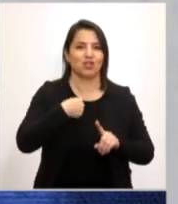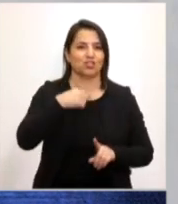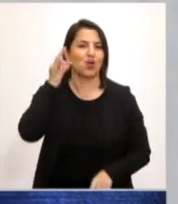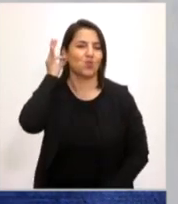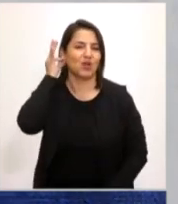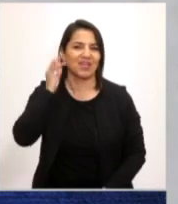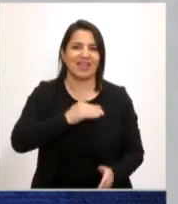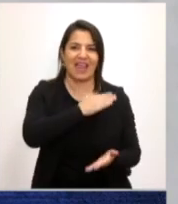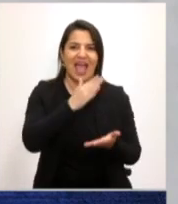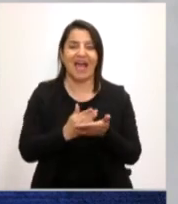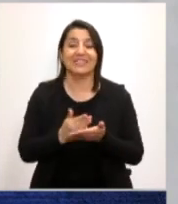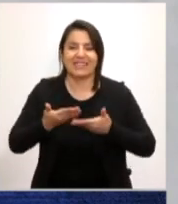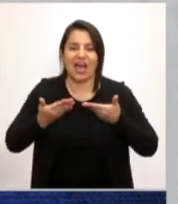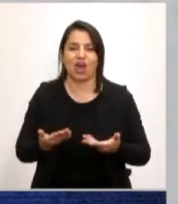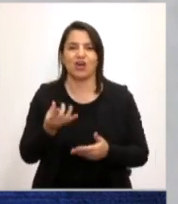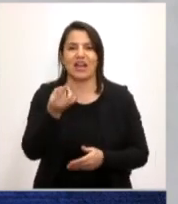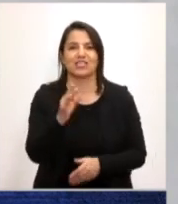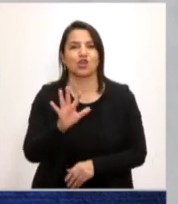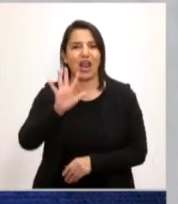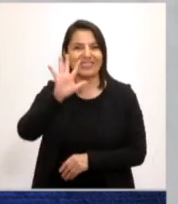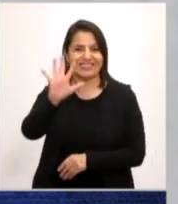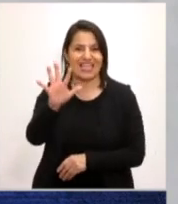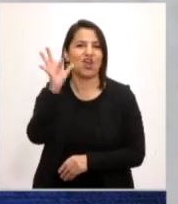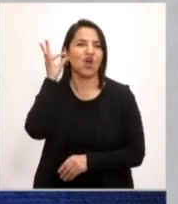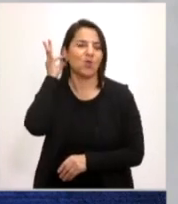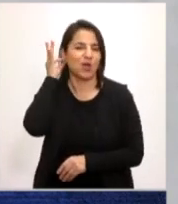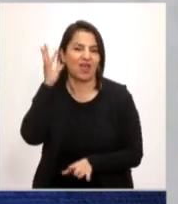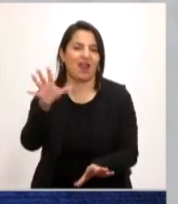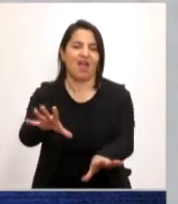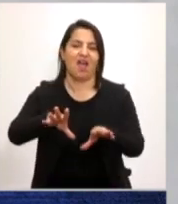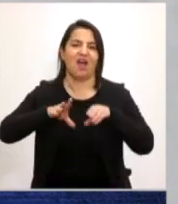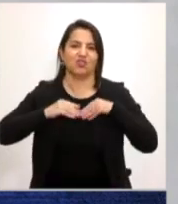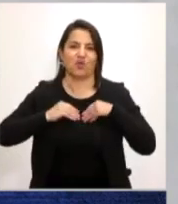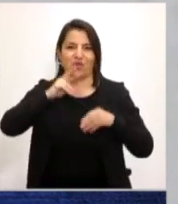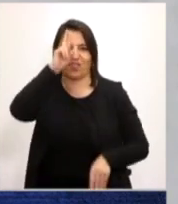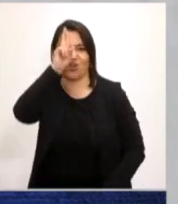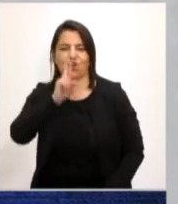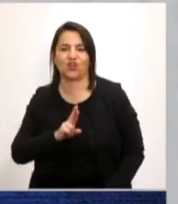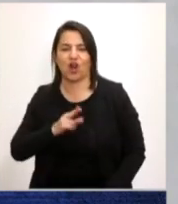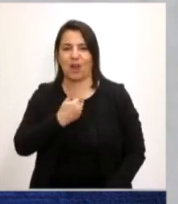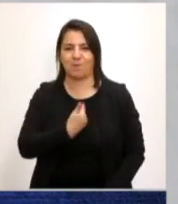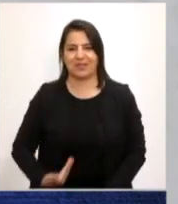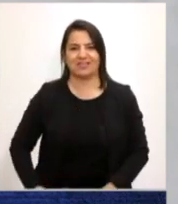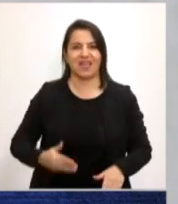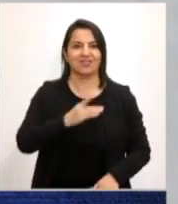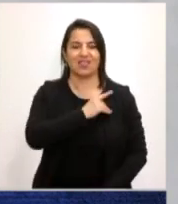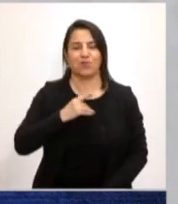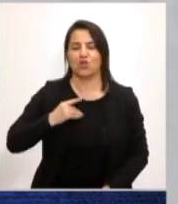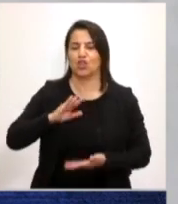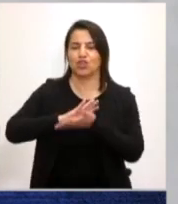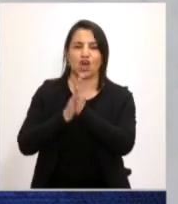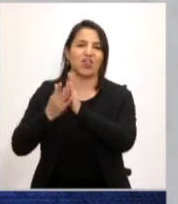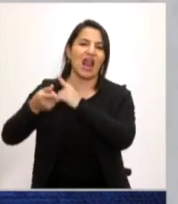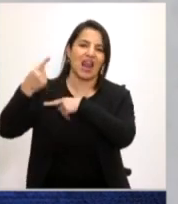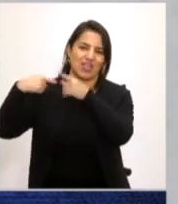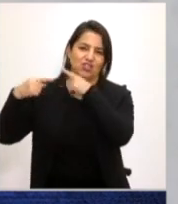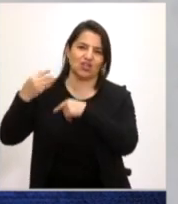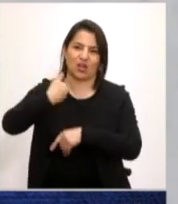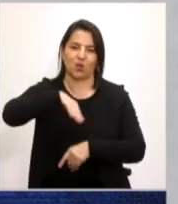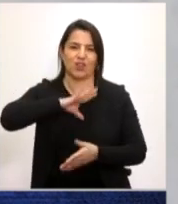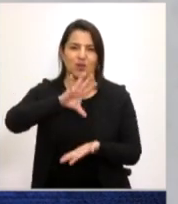ahora tan solo 5 de nosotras hemos asumido este rol en toda la historia de nuestro país.